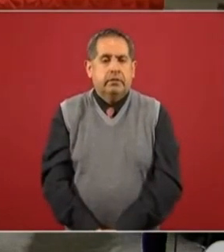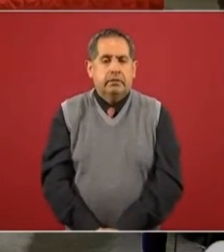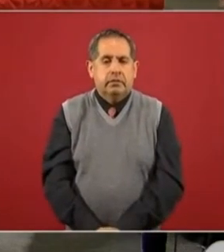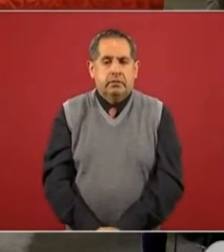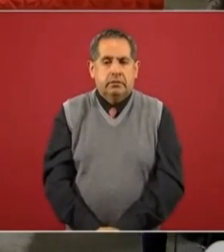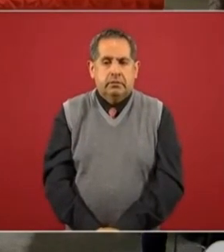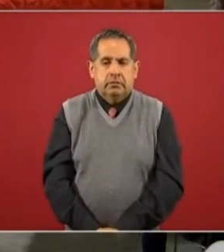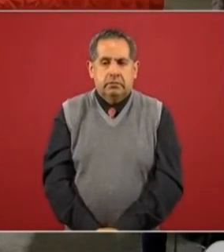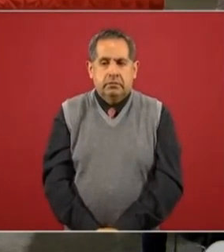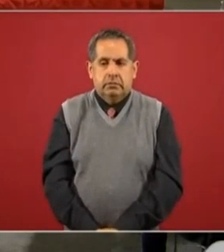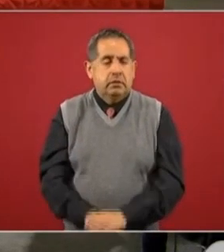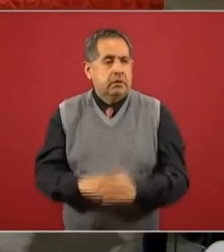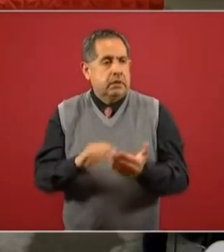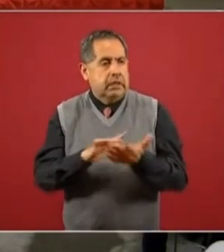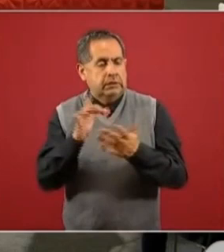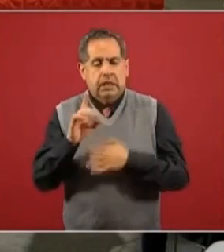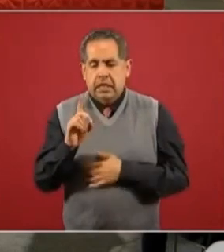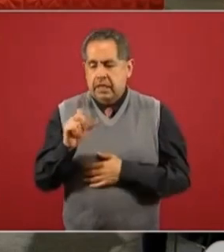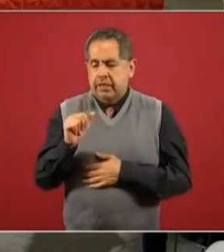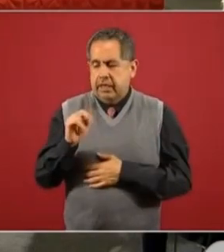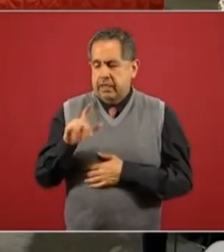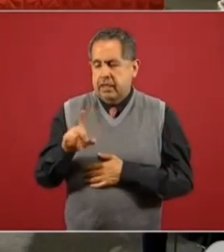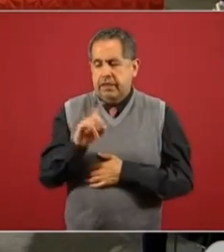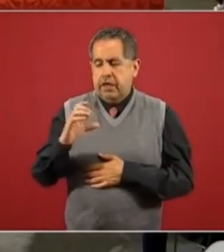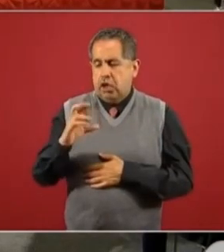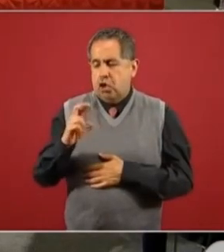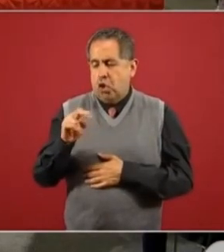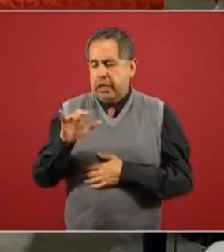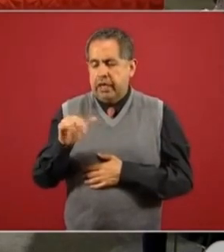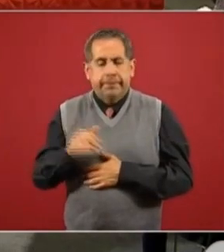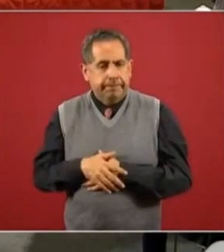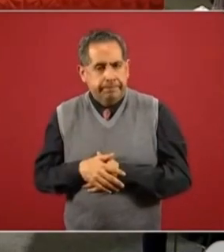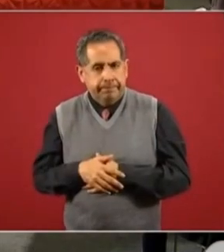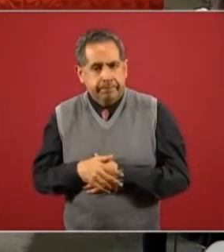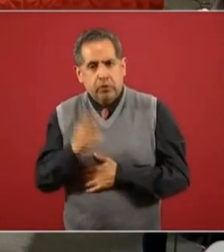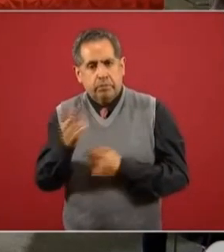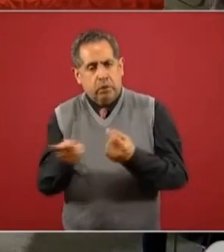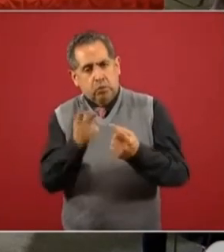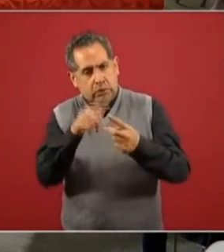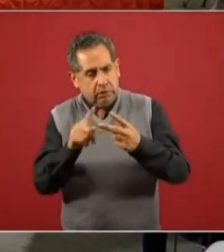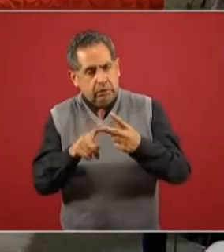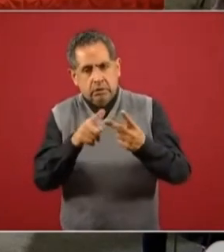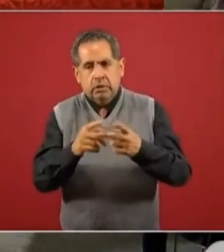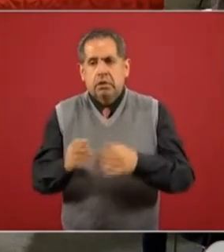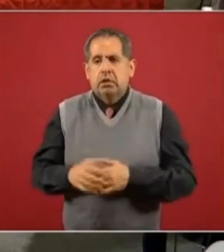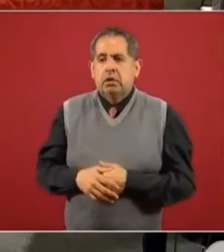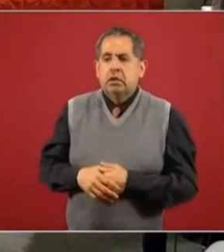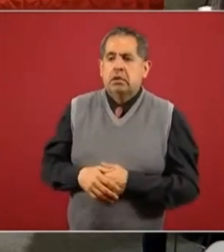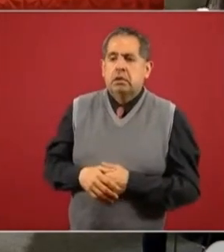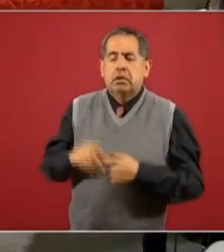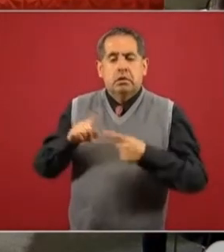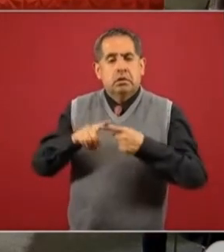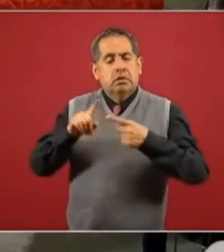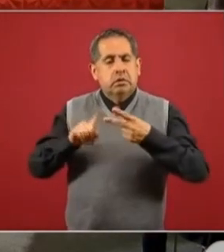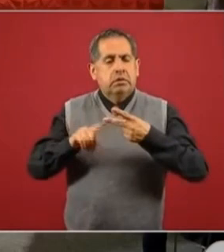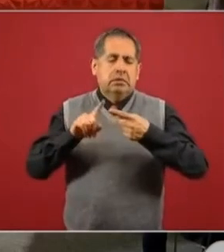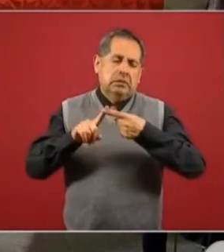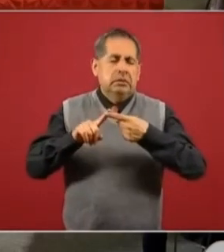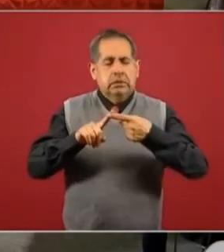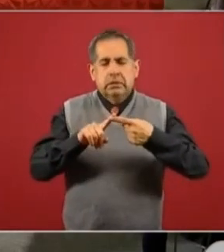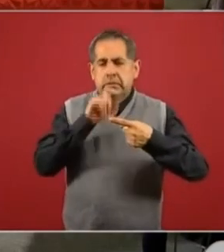Sí, muchas gracias, Daniel Blancas, de Crónica. Dos preguntas, doctor, si me permite. Por favor, claro. Una es también derivada de